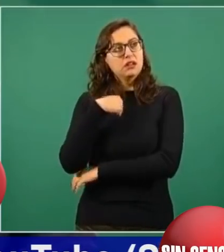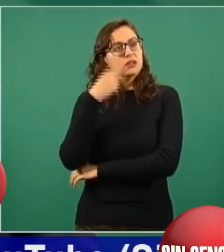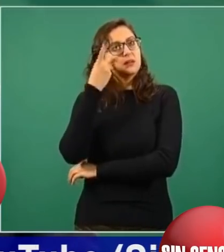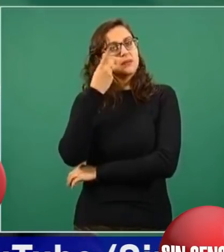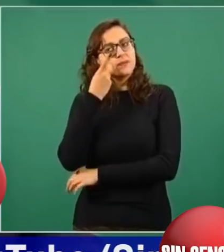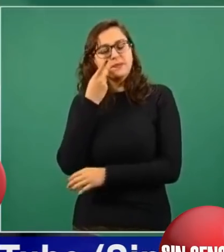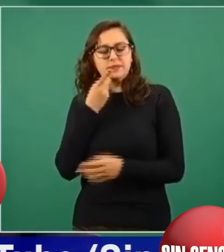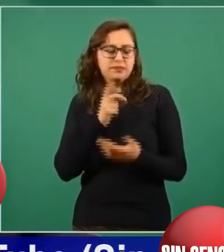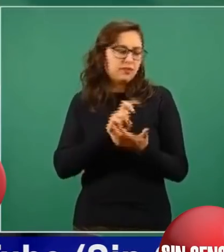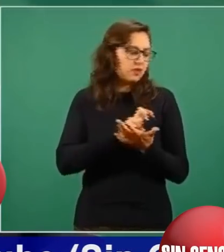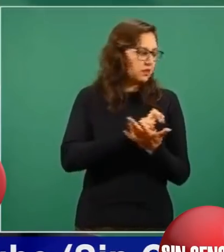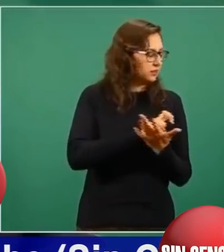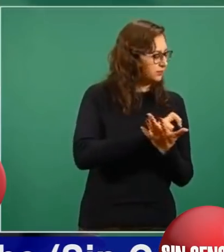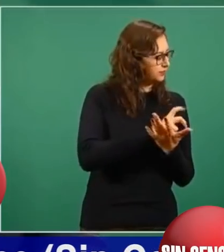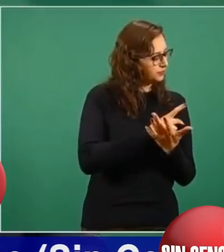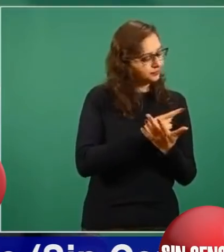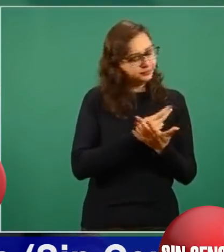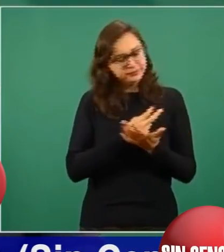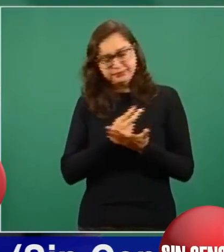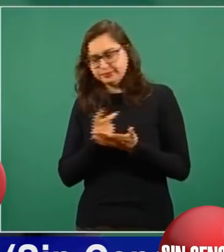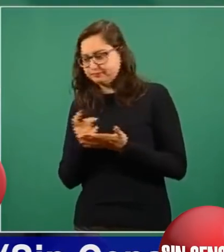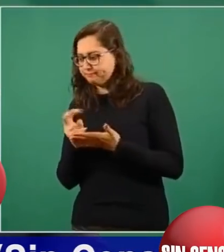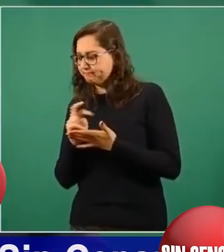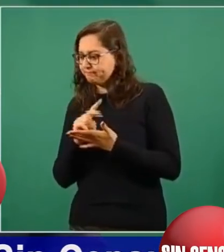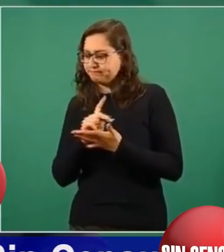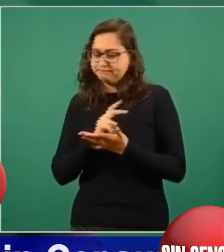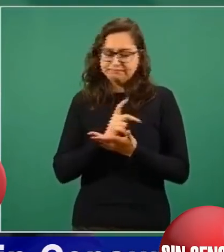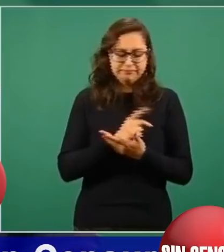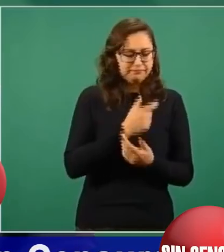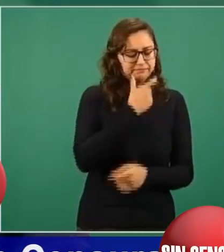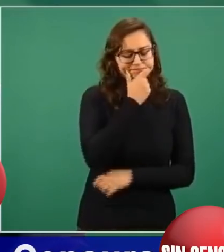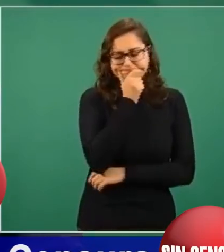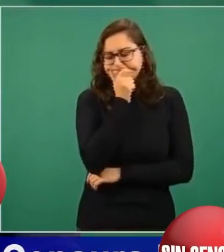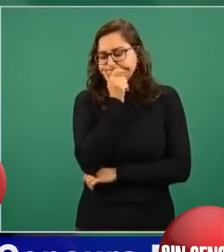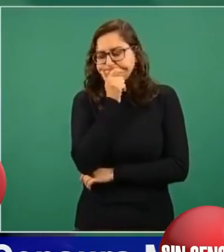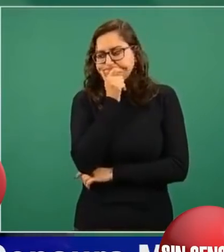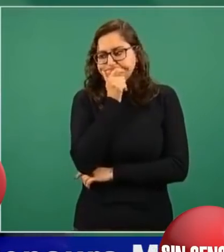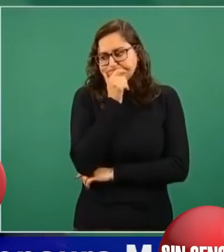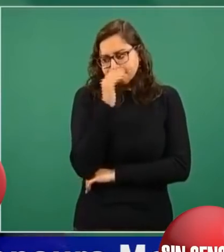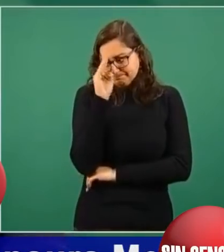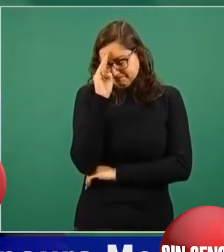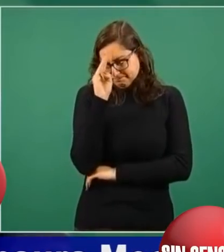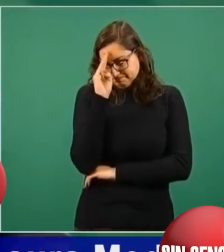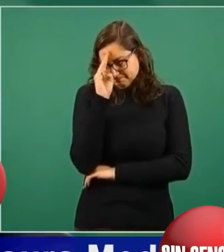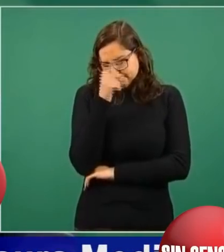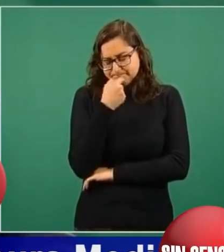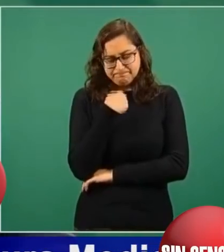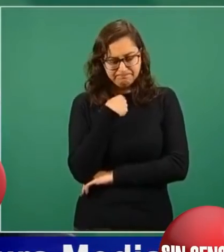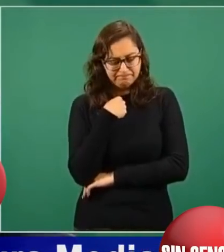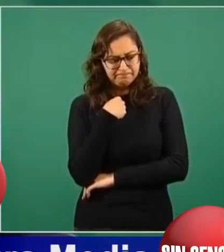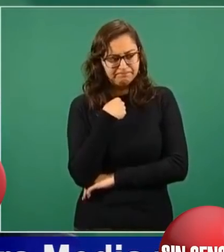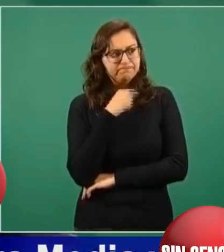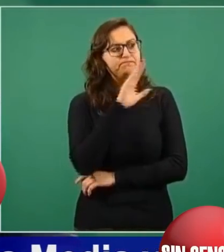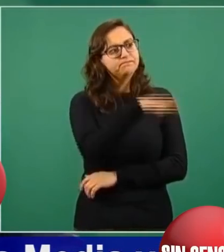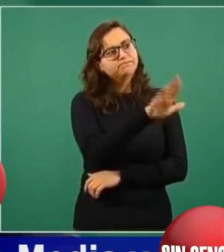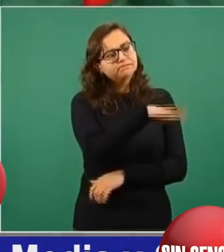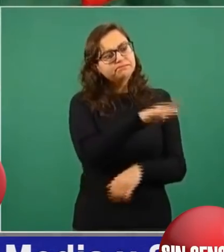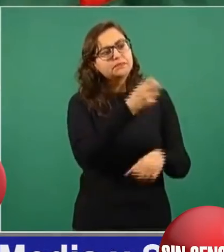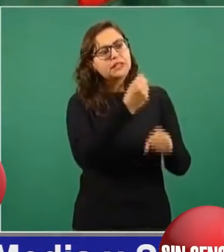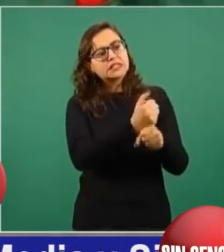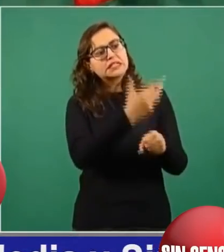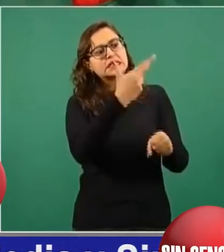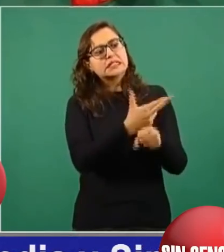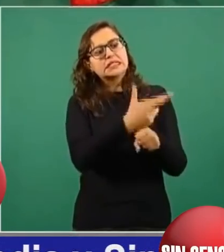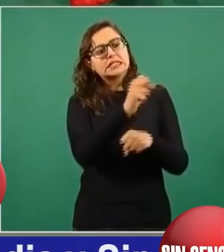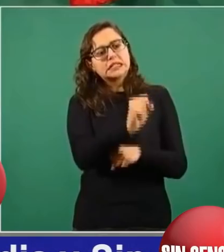Y en la mañana siguiente hablé con el secretario de Comunicaciones. Venga, le dije, a la oficina, quiero